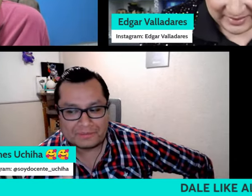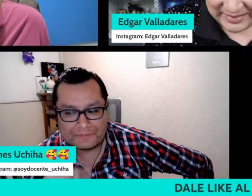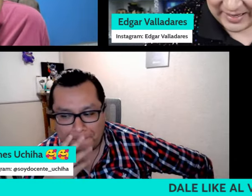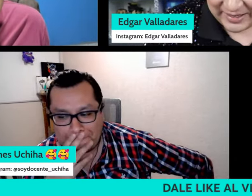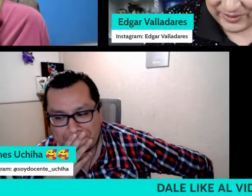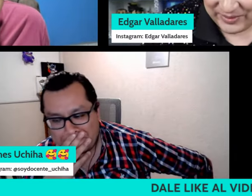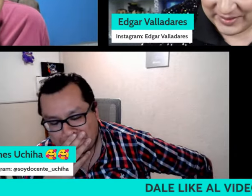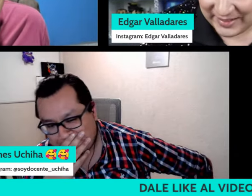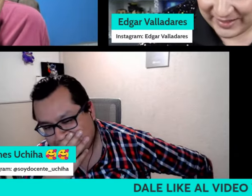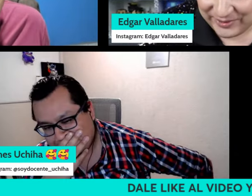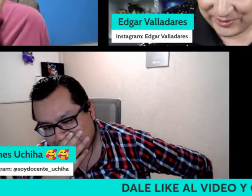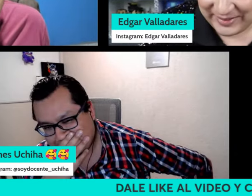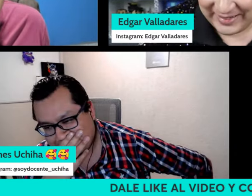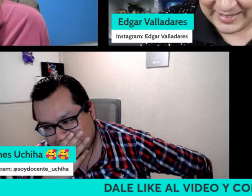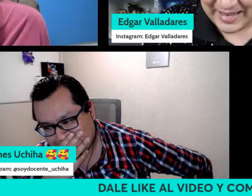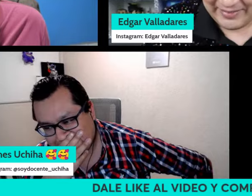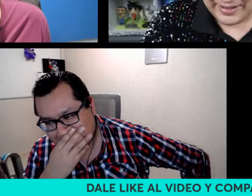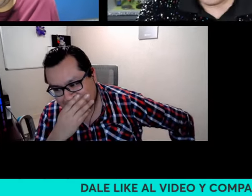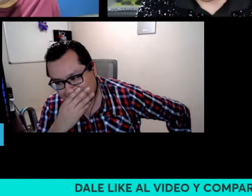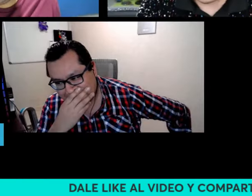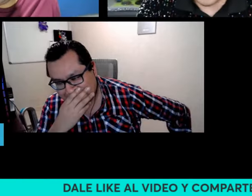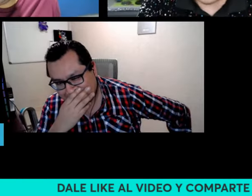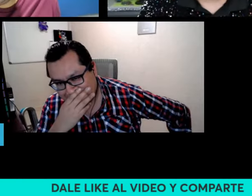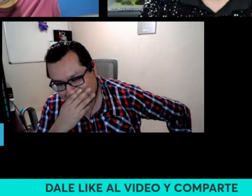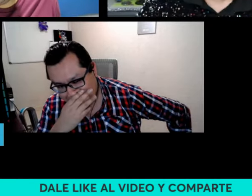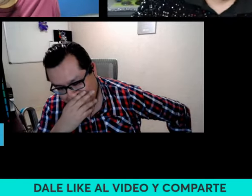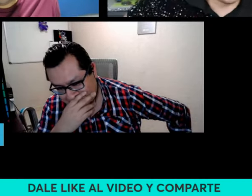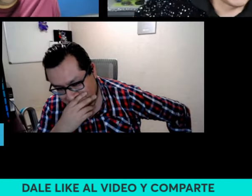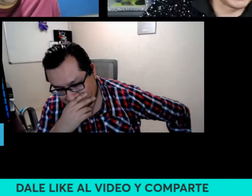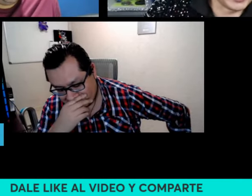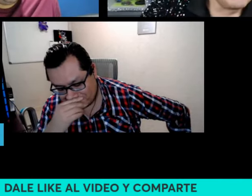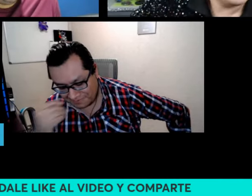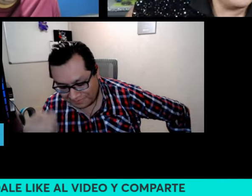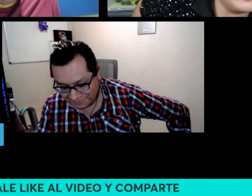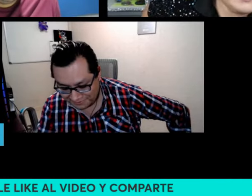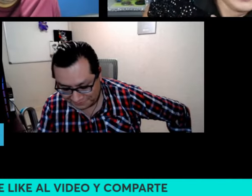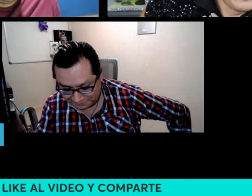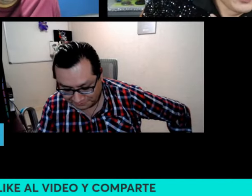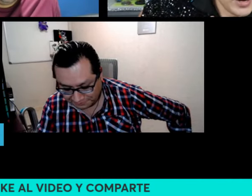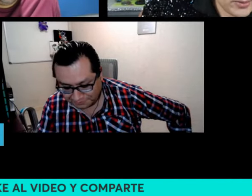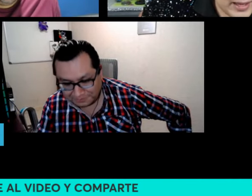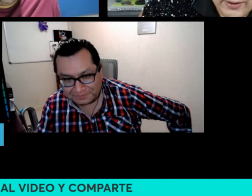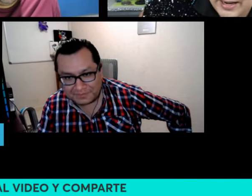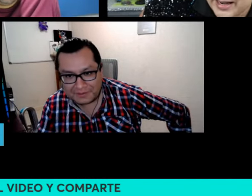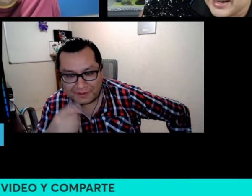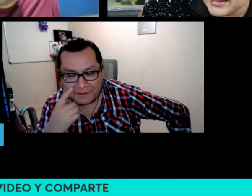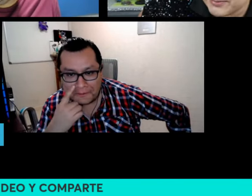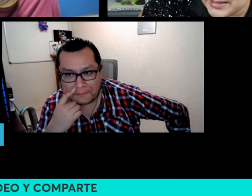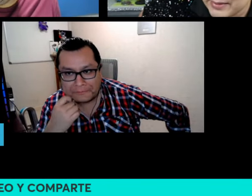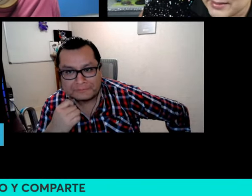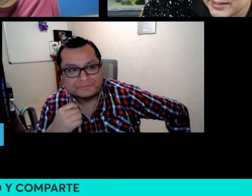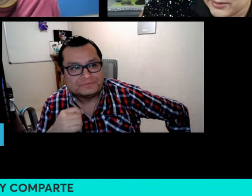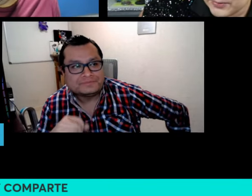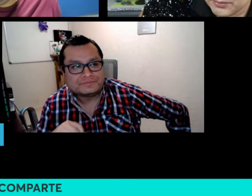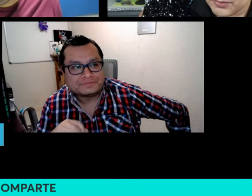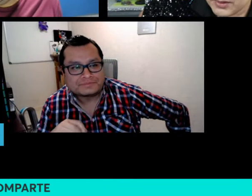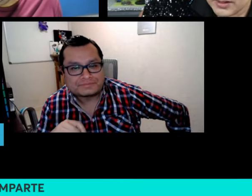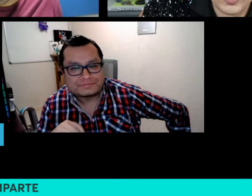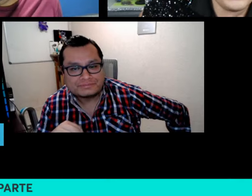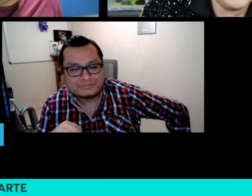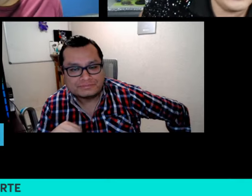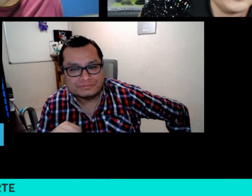está cañón está cañón interesante ¿no? yo creo que por muchas cosas podemos platicar no, sáquenme de una duda a ver, acá en el chat me están diciendo